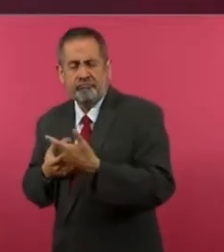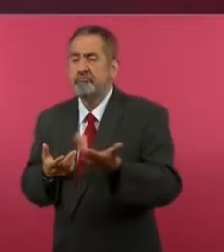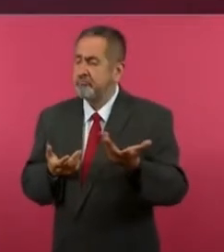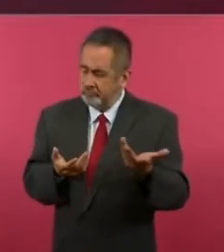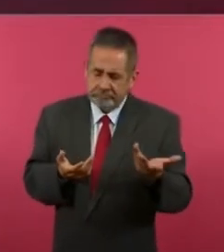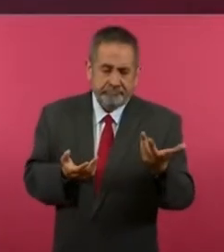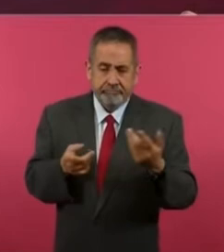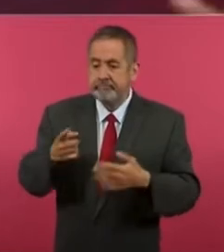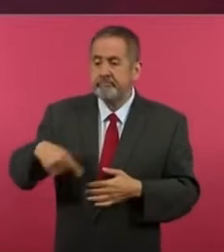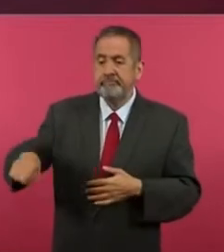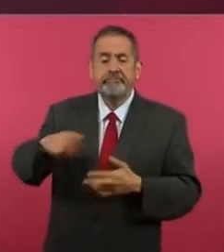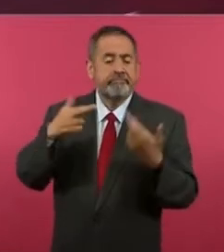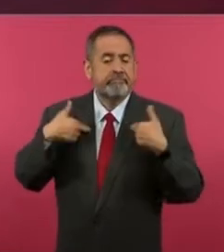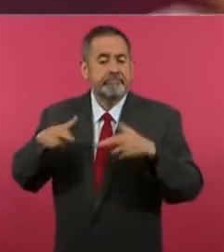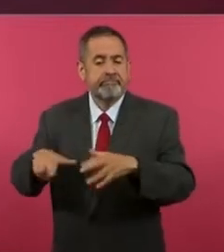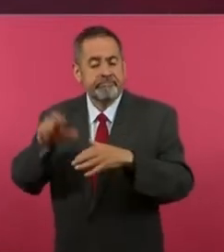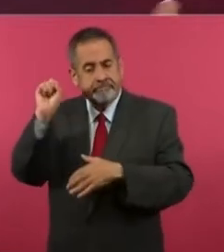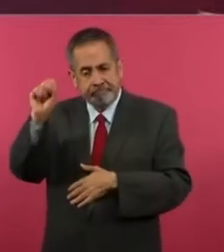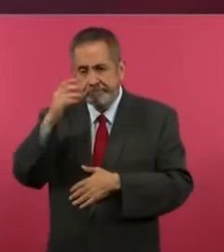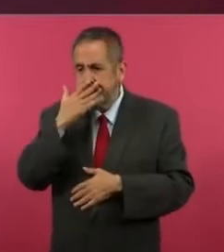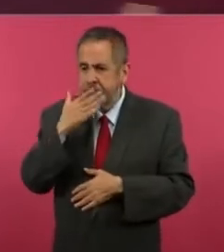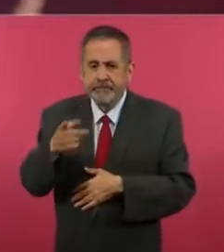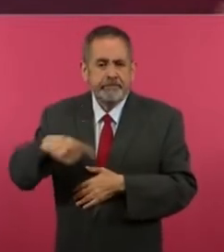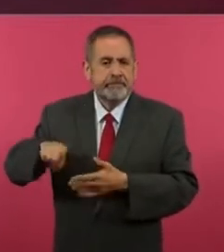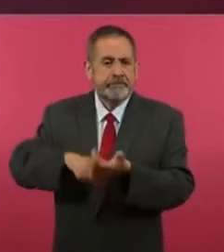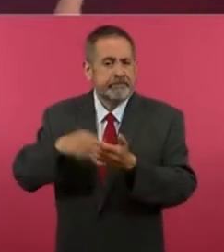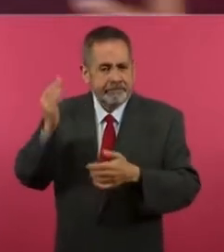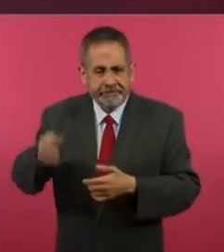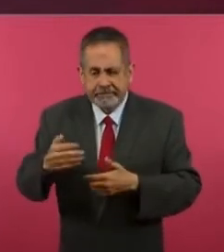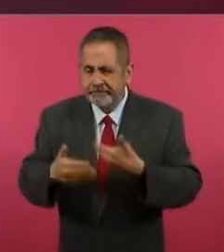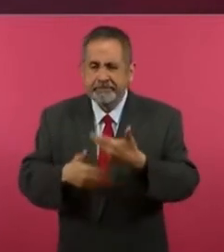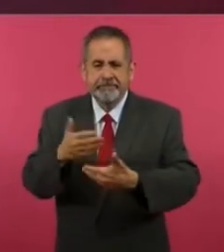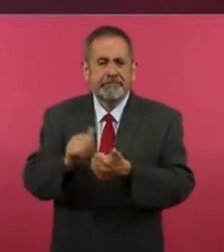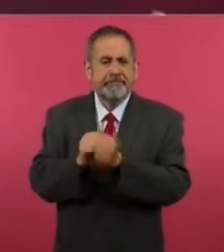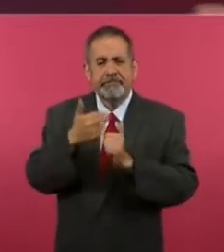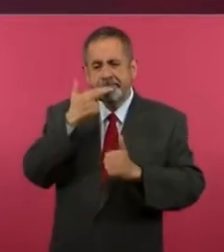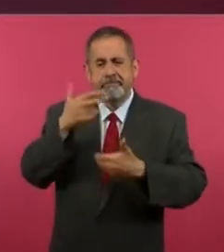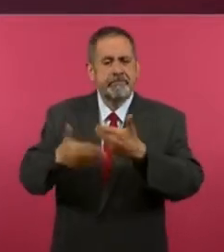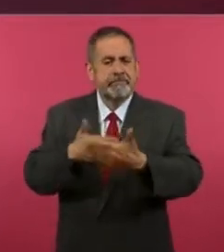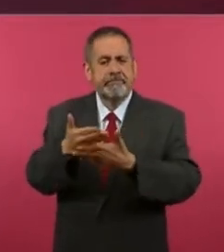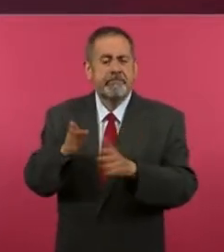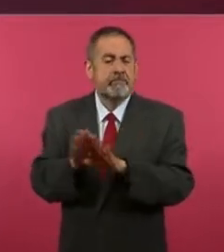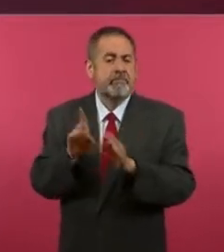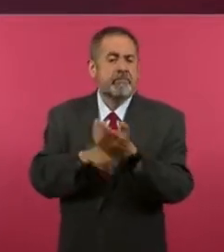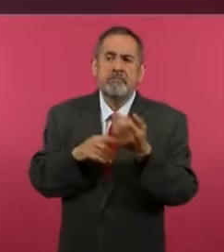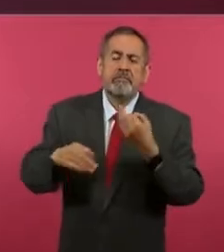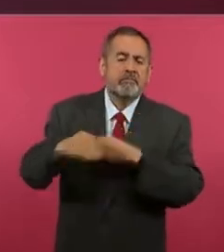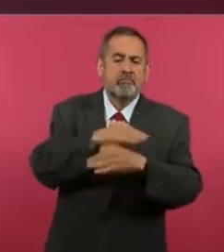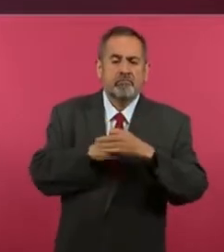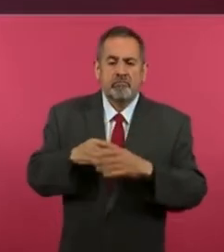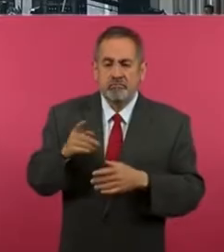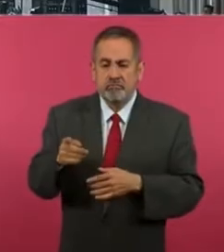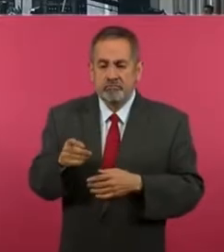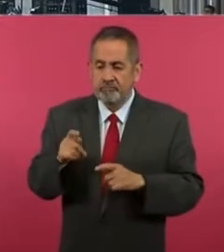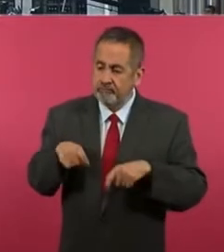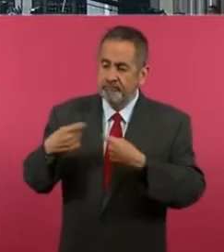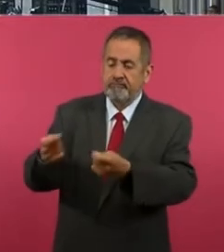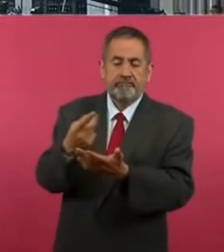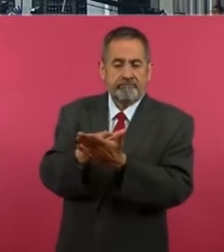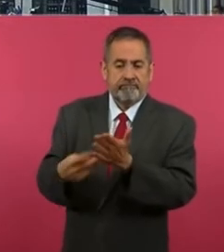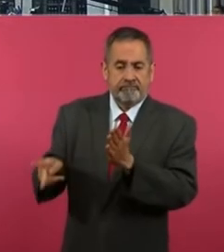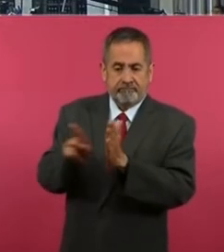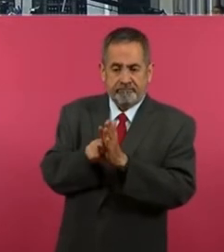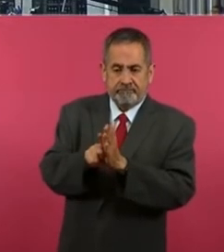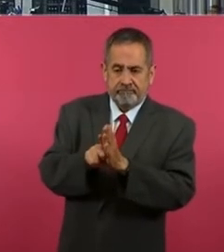los representantes sindicales están aceptando, porque se van a mejorar, todos los trabajadores se van a basificar.